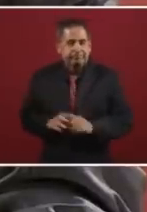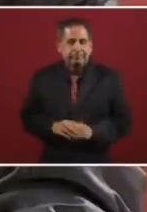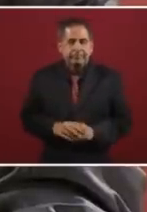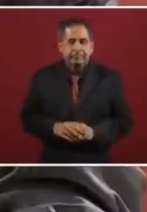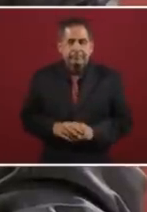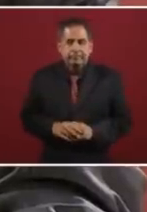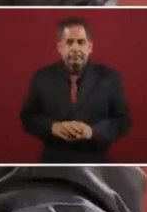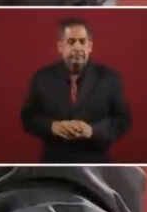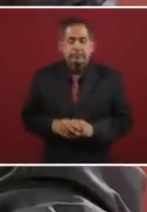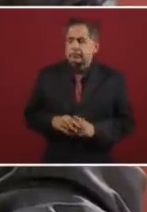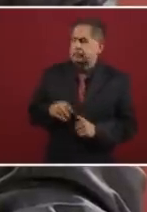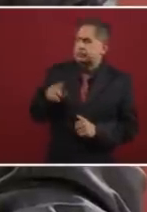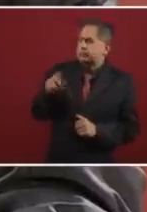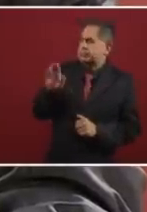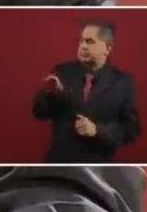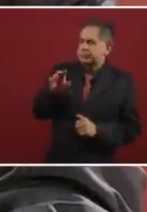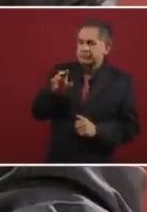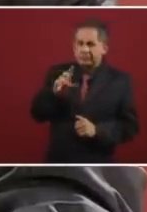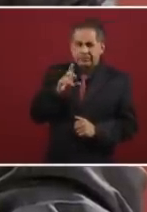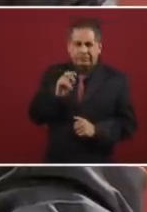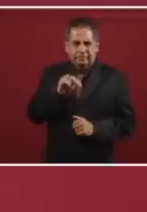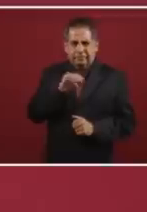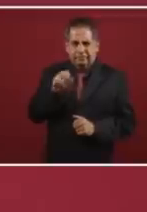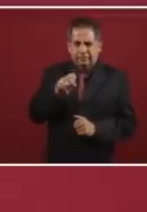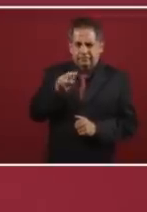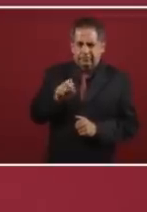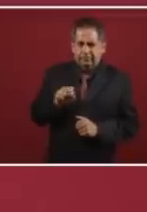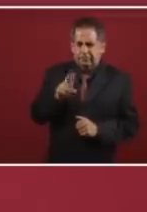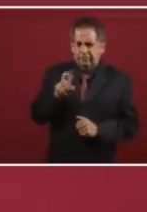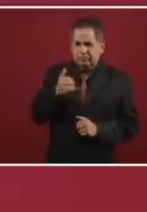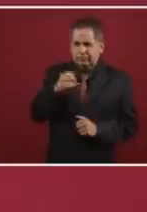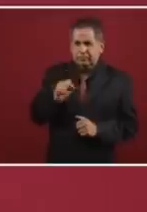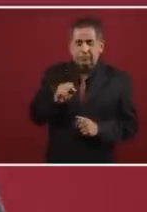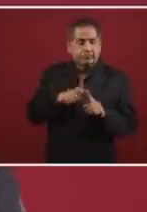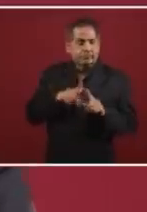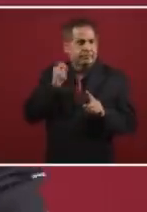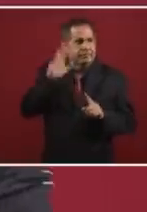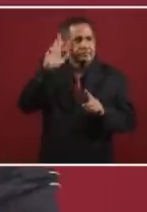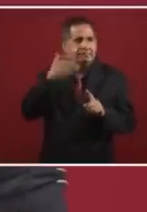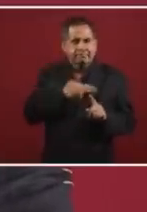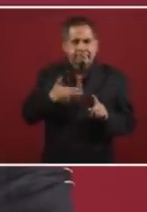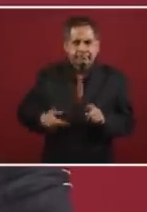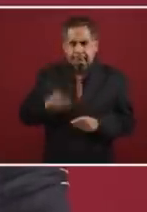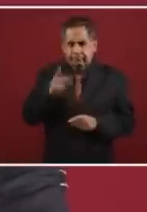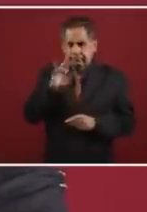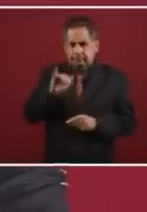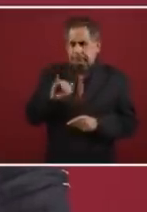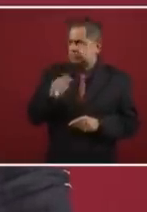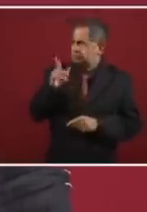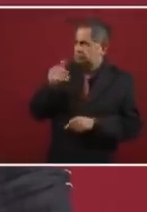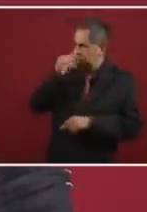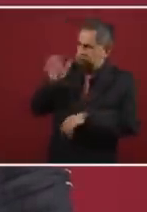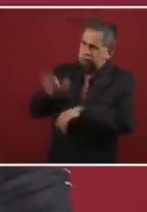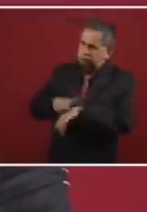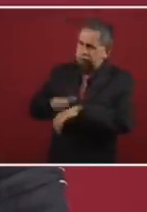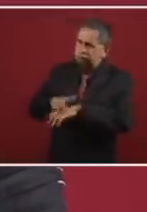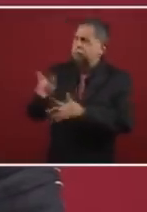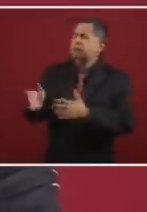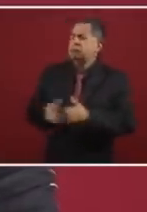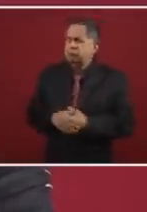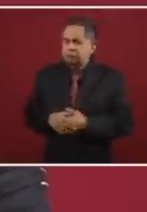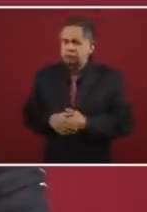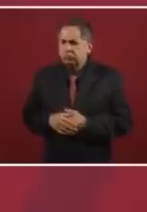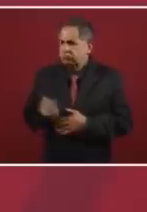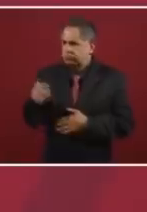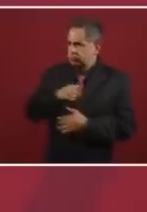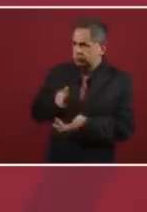don jesús reyes heróles era presente el pri y le reclamó le dijo si como yo